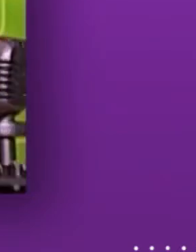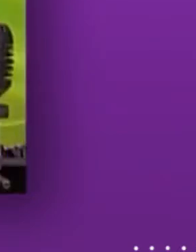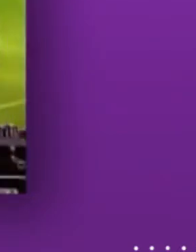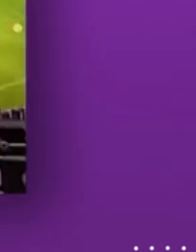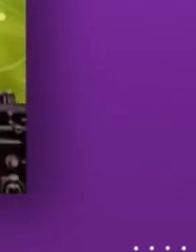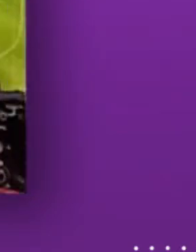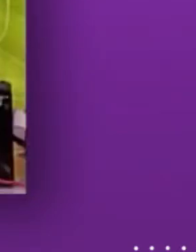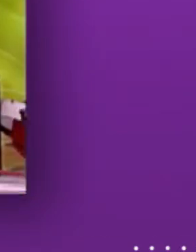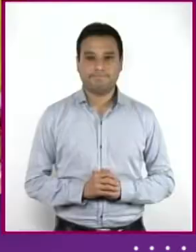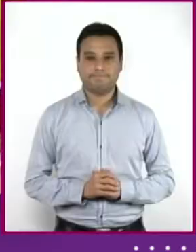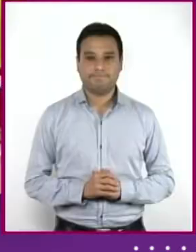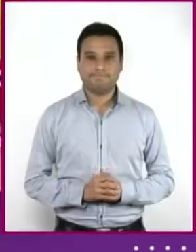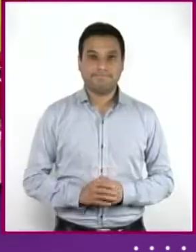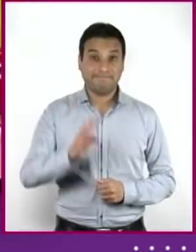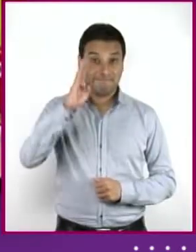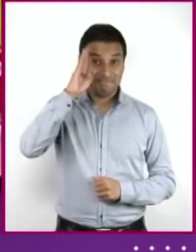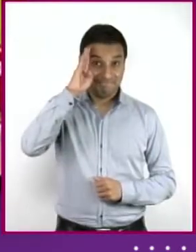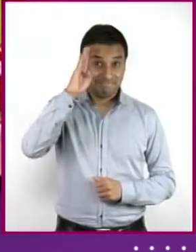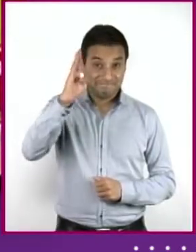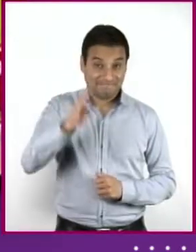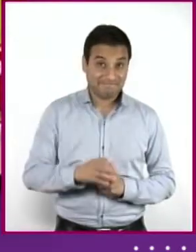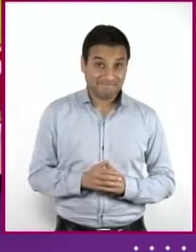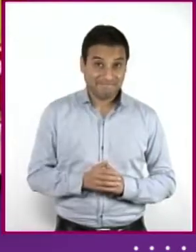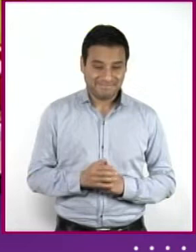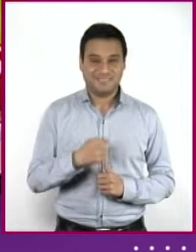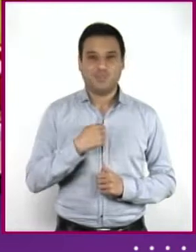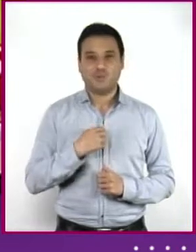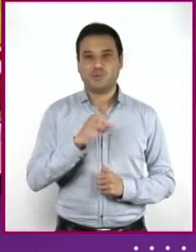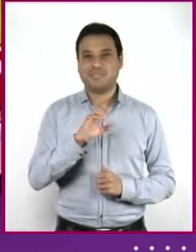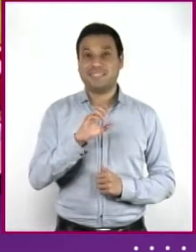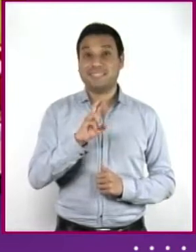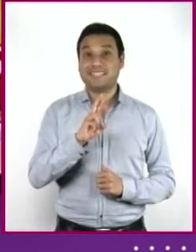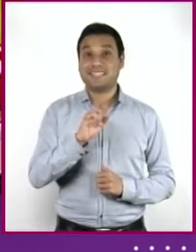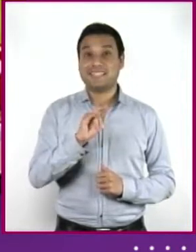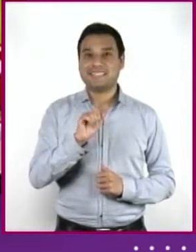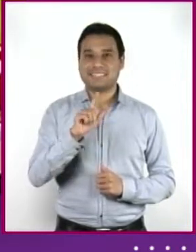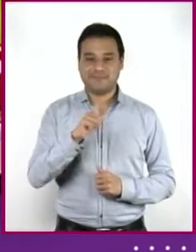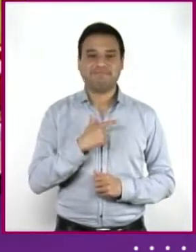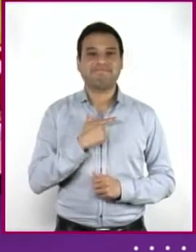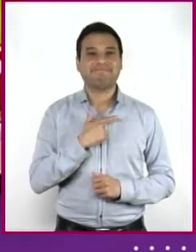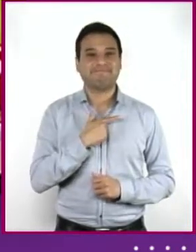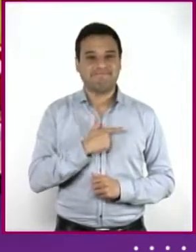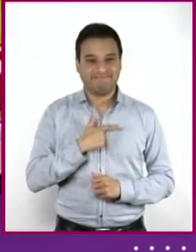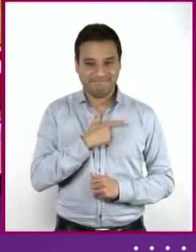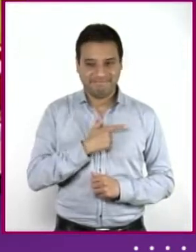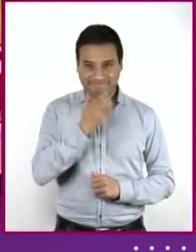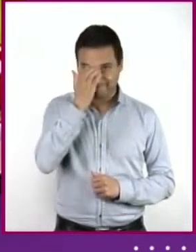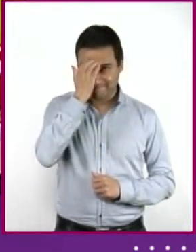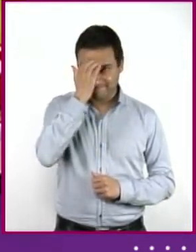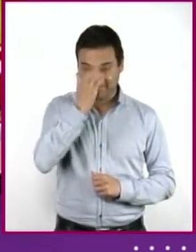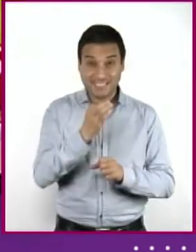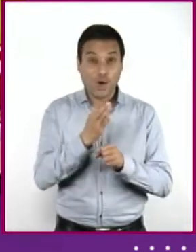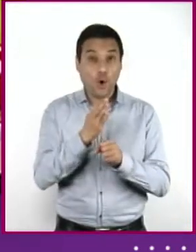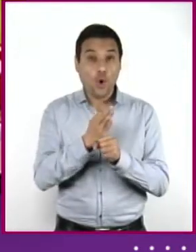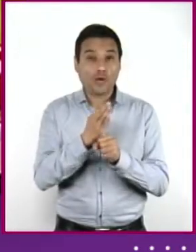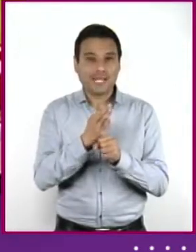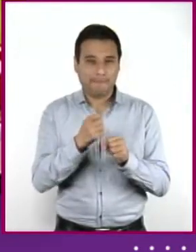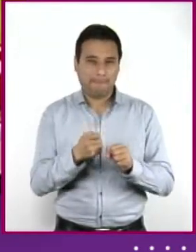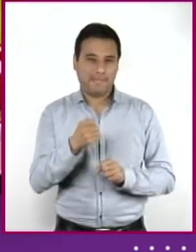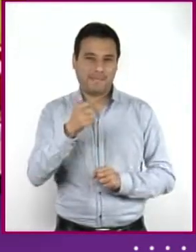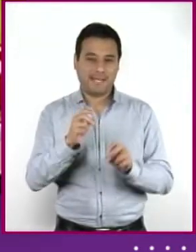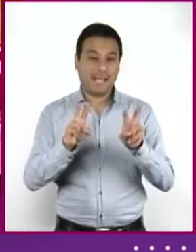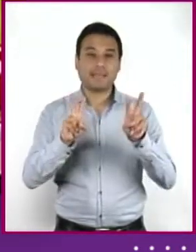Hello, my name is Crystal. Nice to meet you. En esta primera lección, aprenderemos a dar